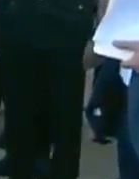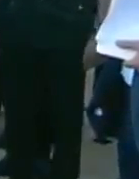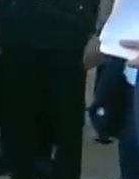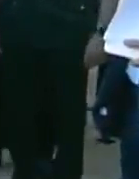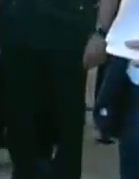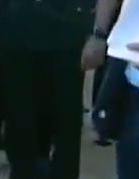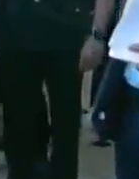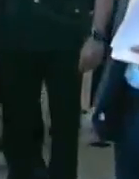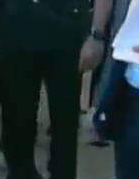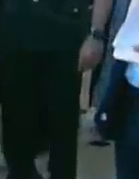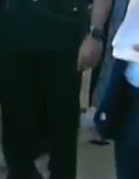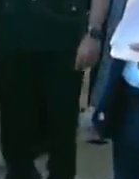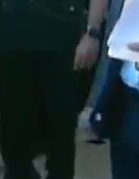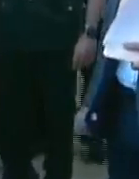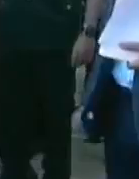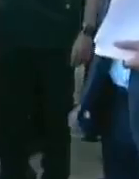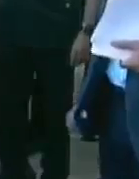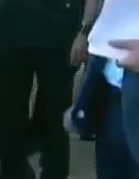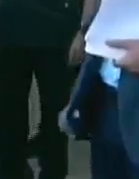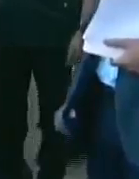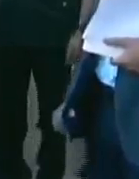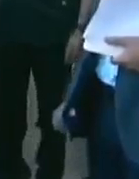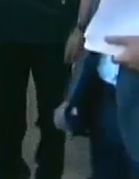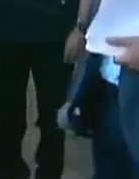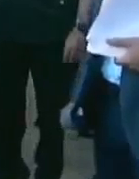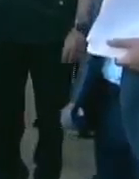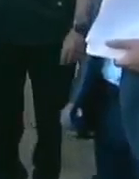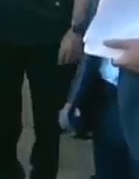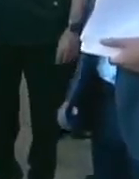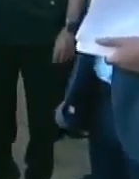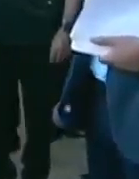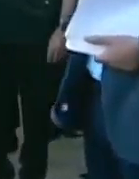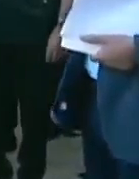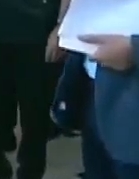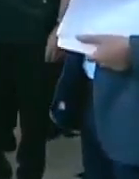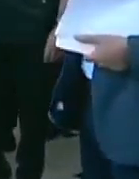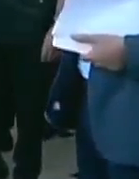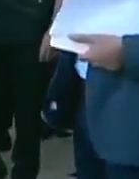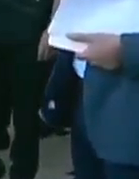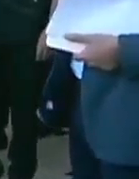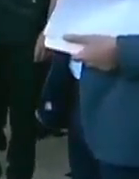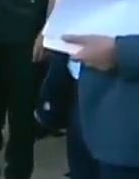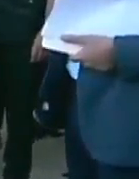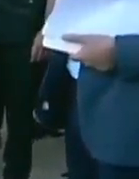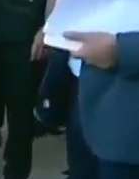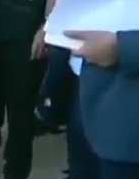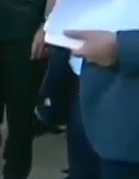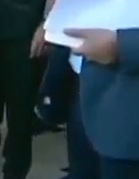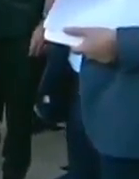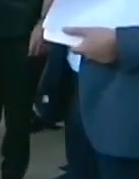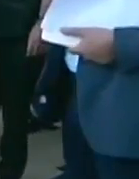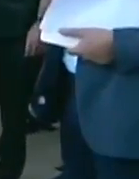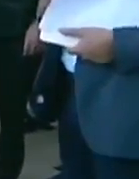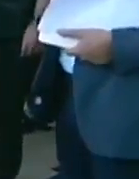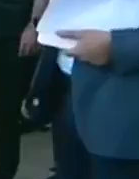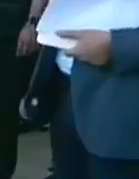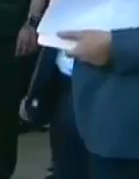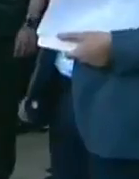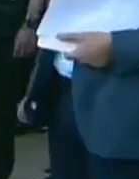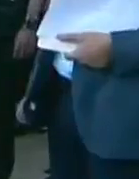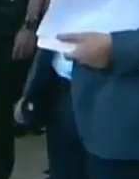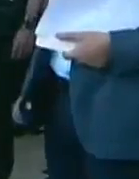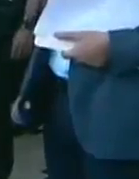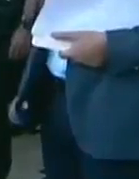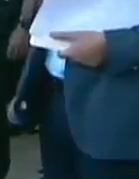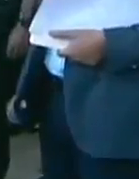hoy, la República de Vietnam, invitado de honor a la Feria Internacional del Libro de